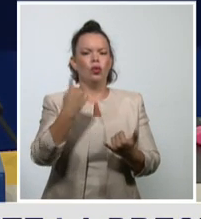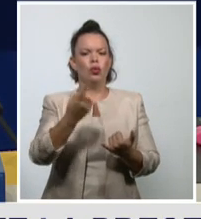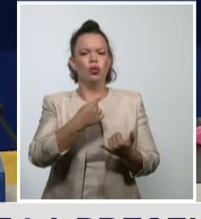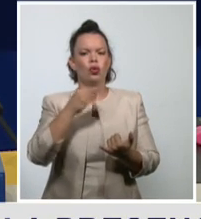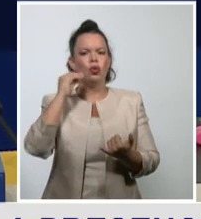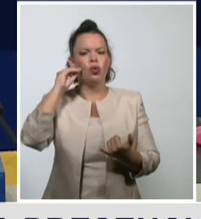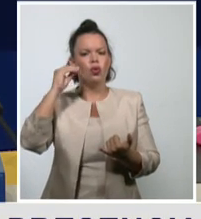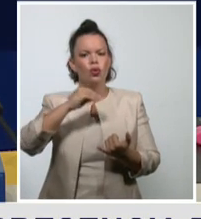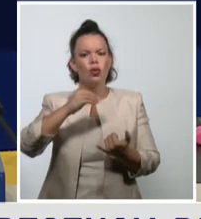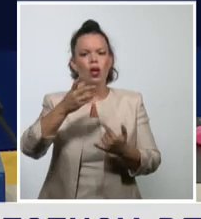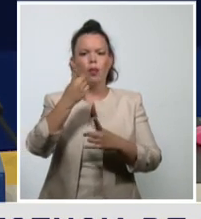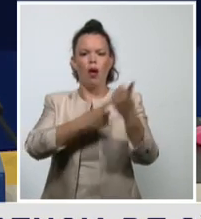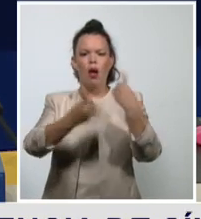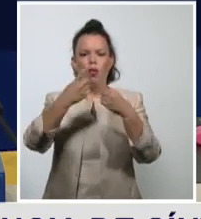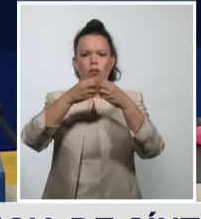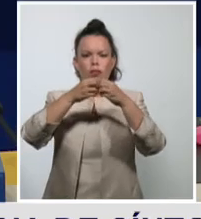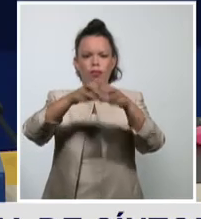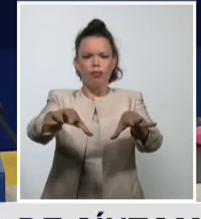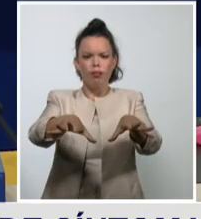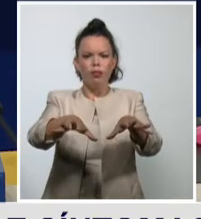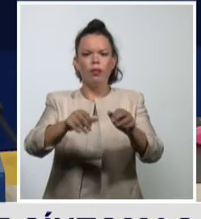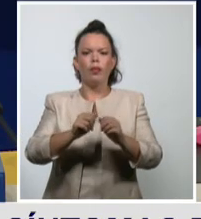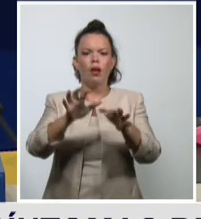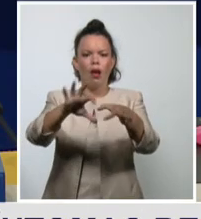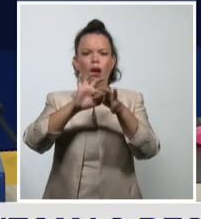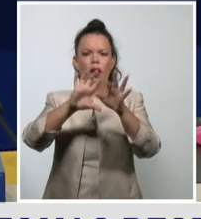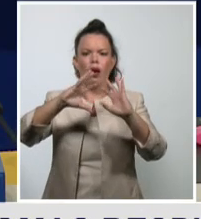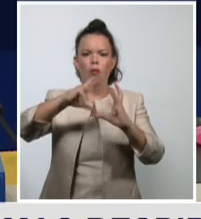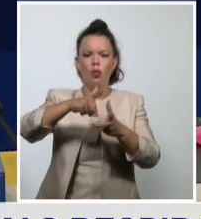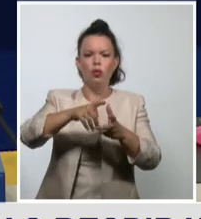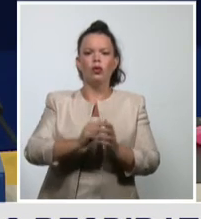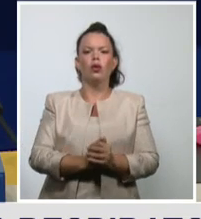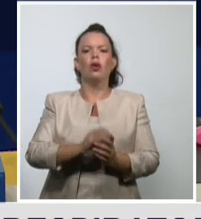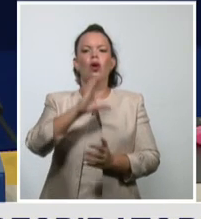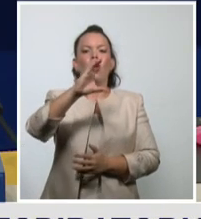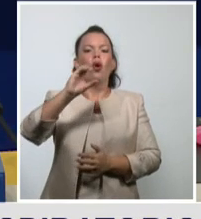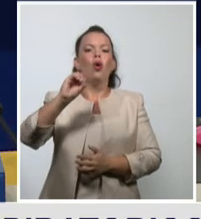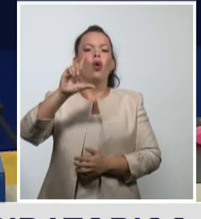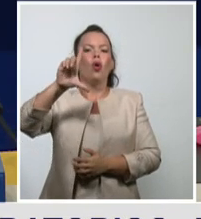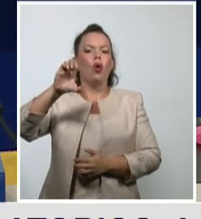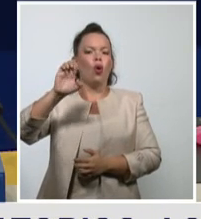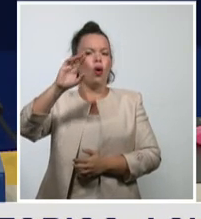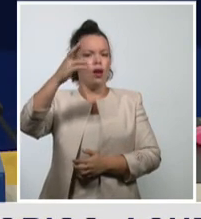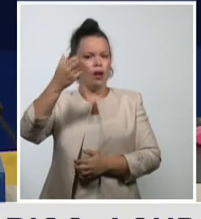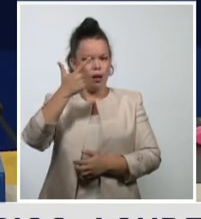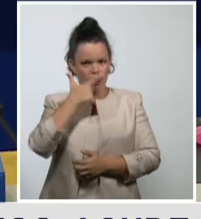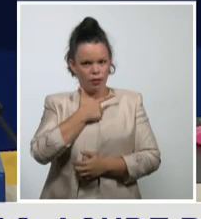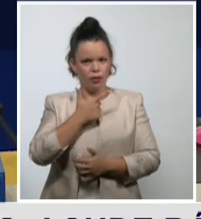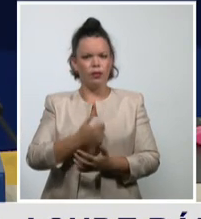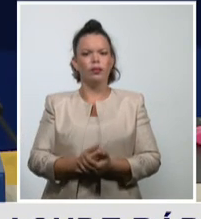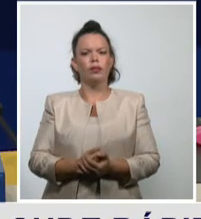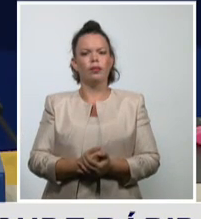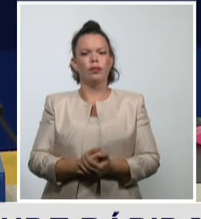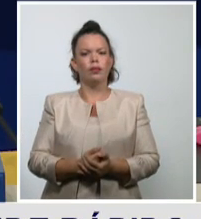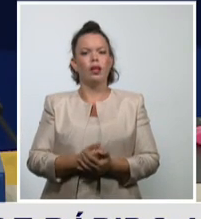epidemias que hubo en el mundo, el cólera, que lo tuvimos presente en Cuba, de riesgo desde el punto de vista de la